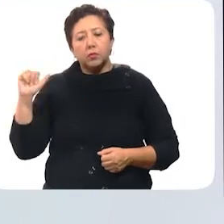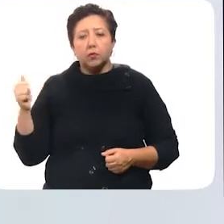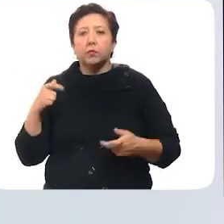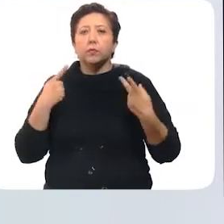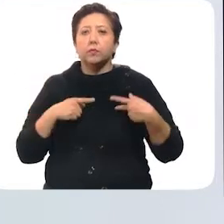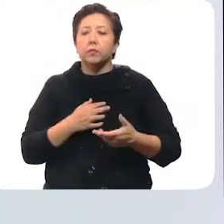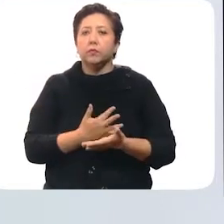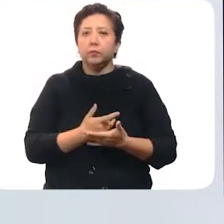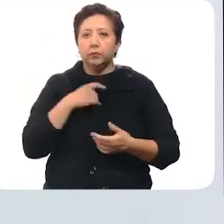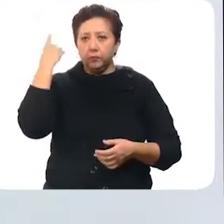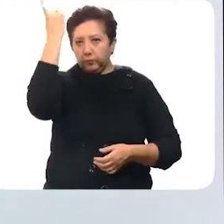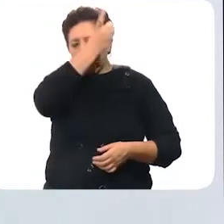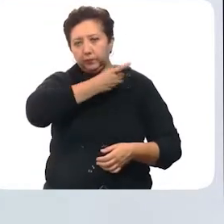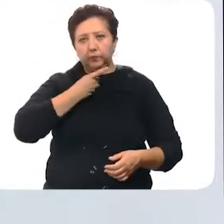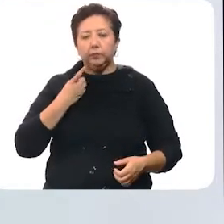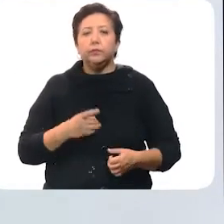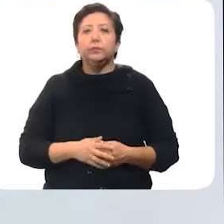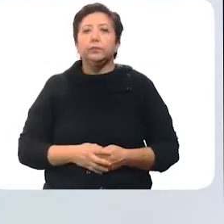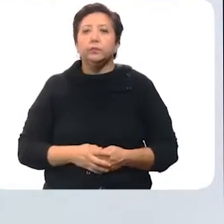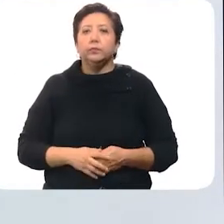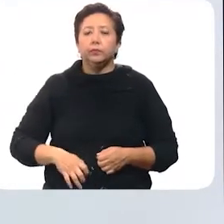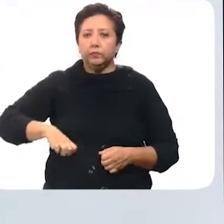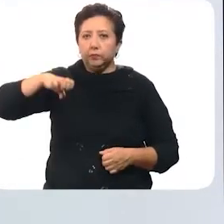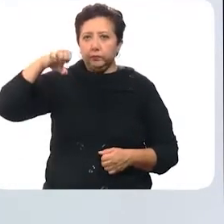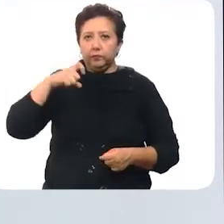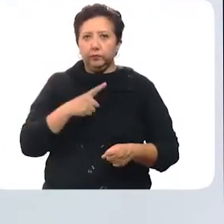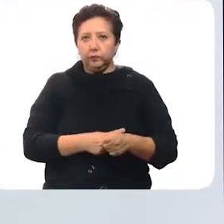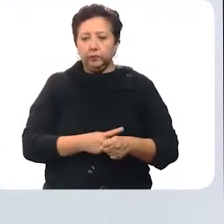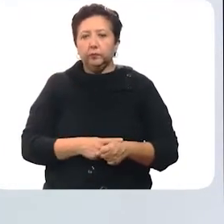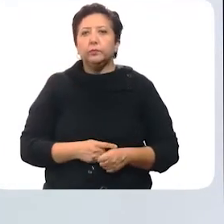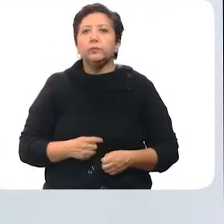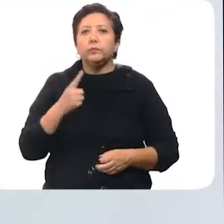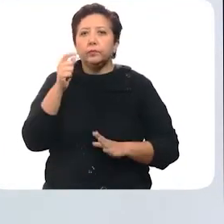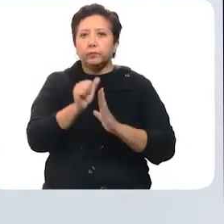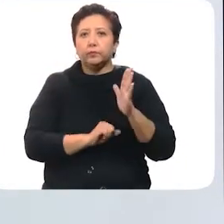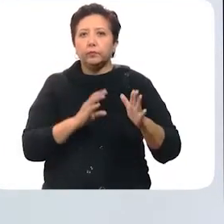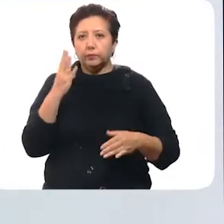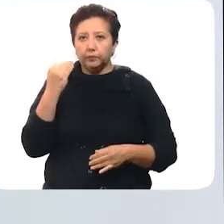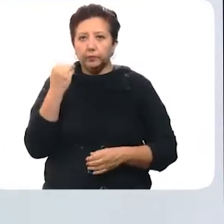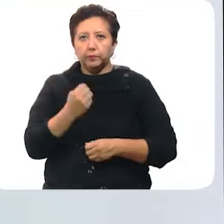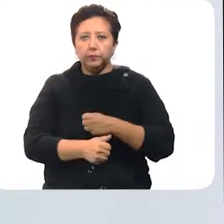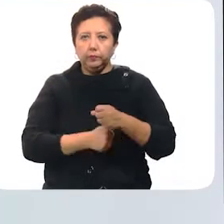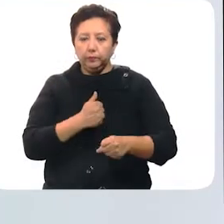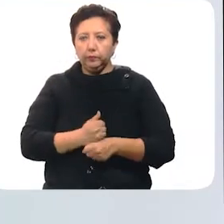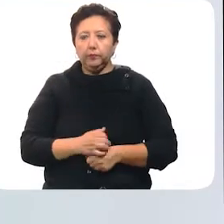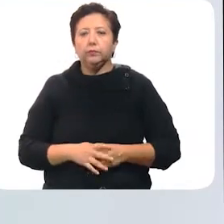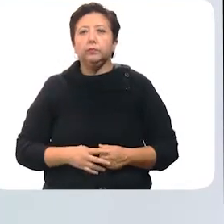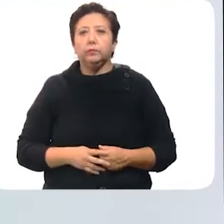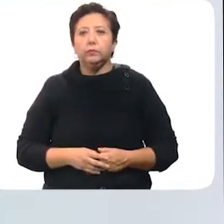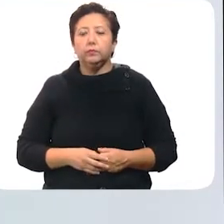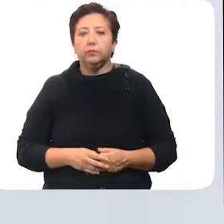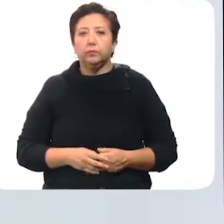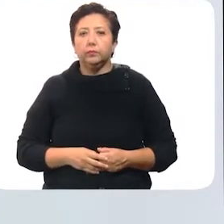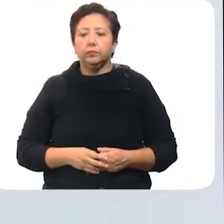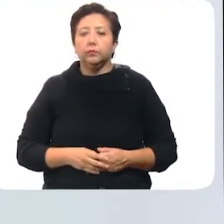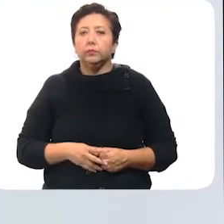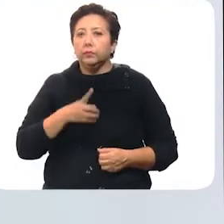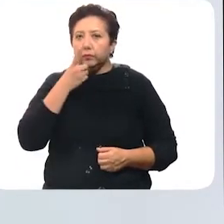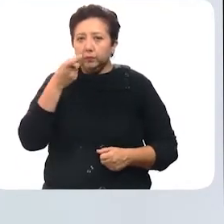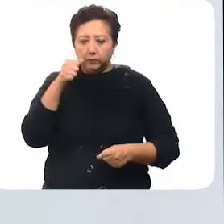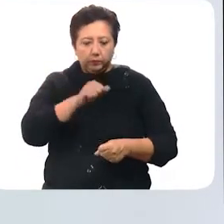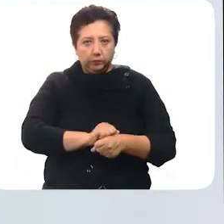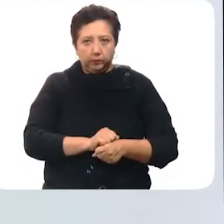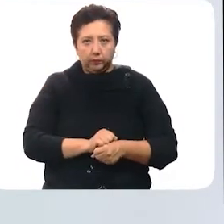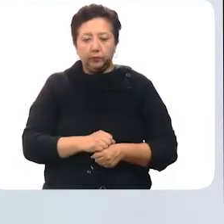otros pacientes a la espera de diagnóstico. El rango de edad de los casos es de 1 mes a 99 años. Los